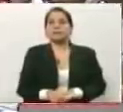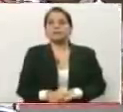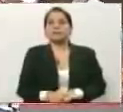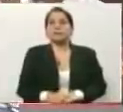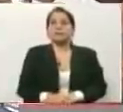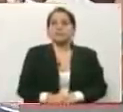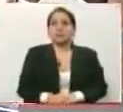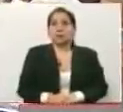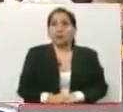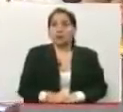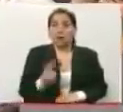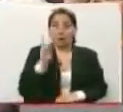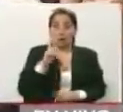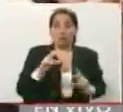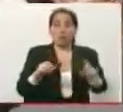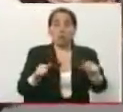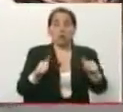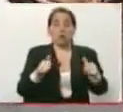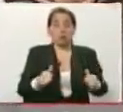Vamos a comenzar el programa, pues.